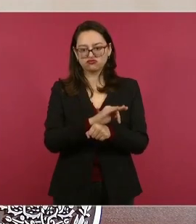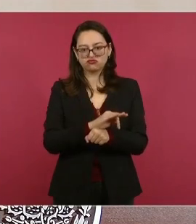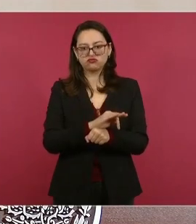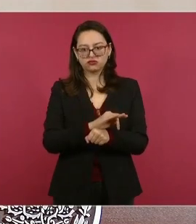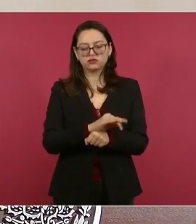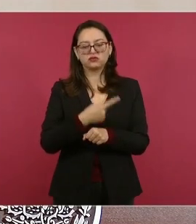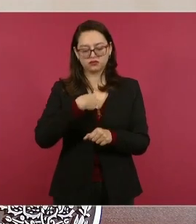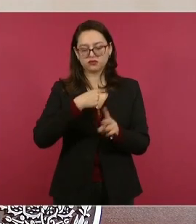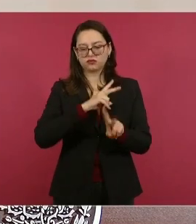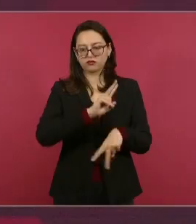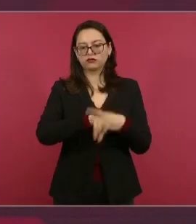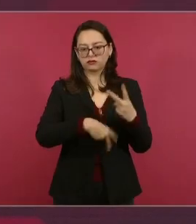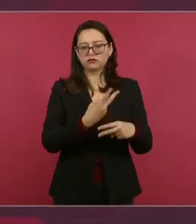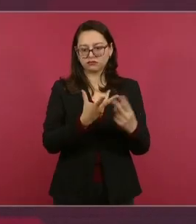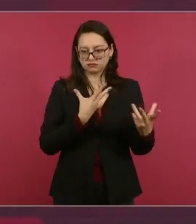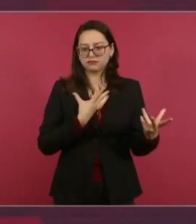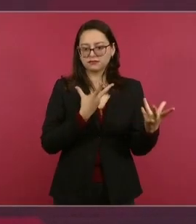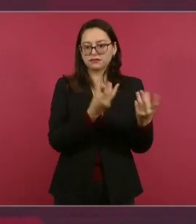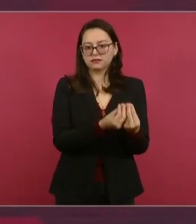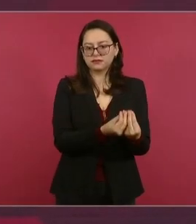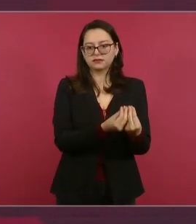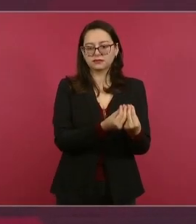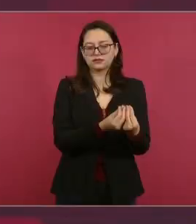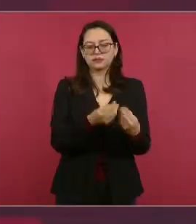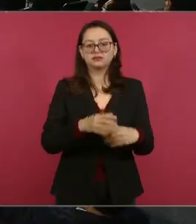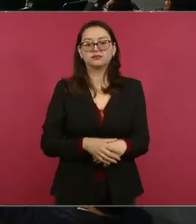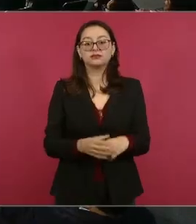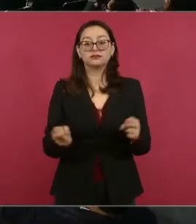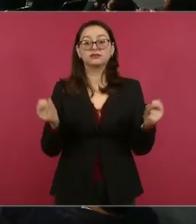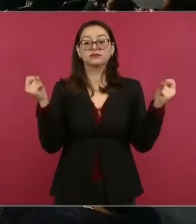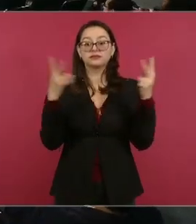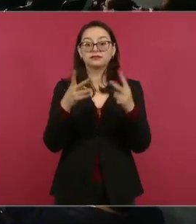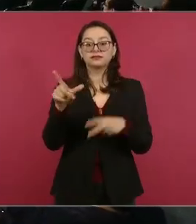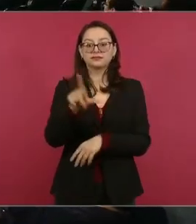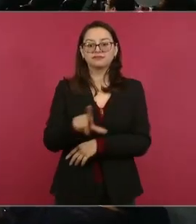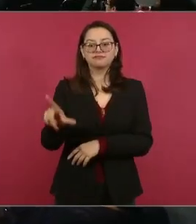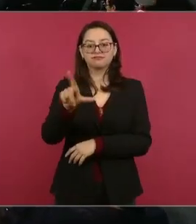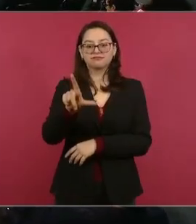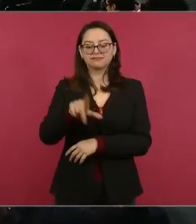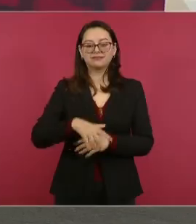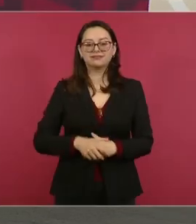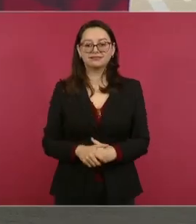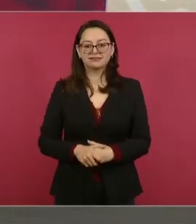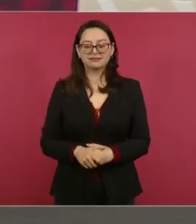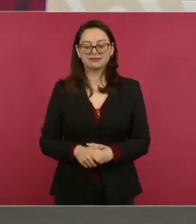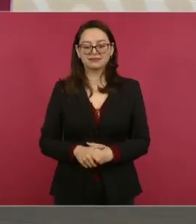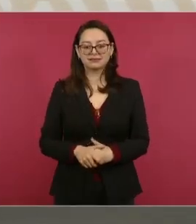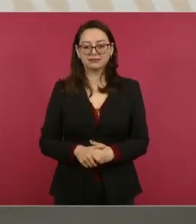Entonces vamos a estar con ellos. Nos estamos viendo entonces el lunes por acá.